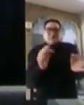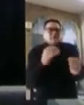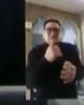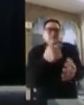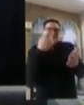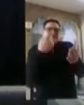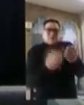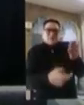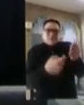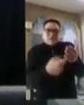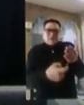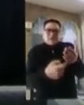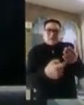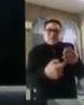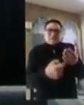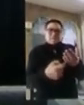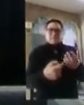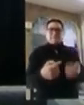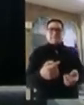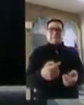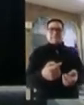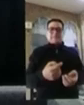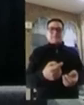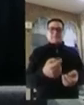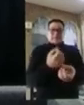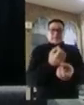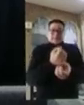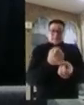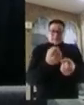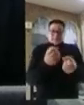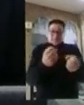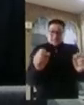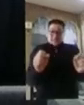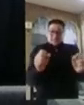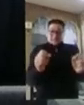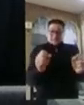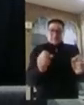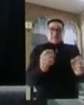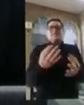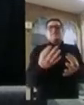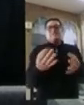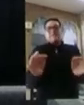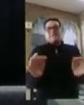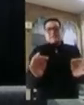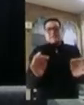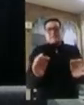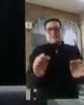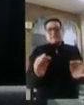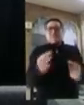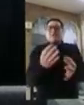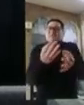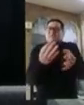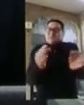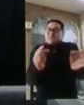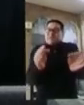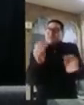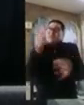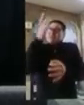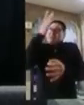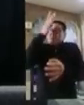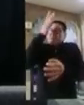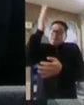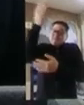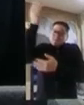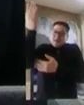salvación no se vende. El Padre nos la regaló, nuestro Padre Celestial nos la regaló